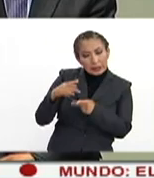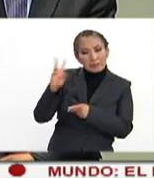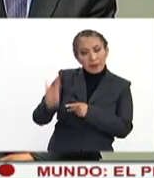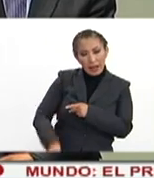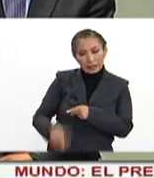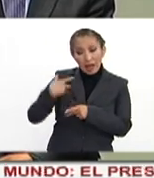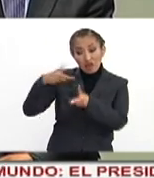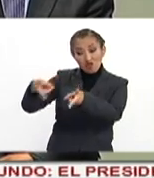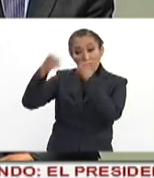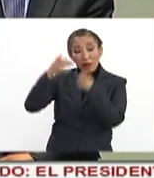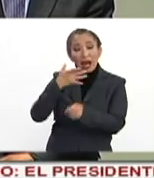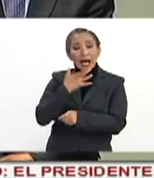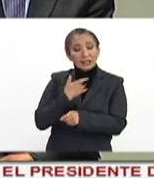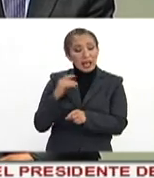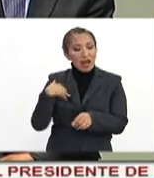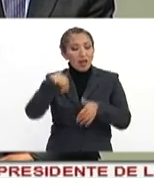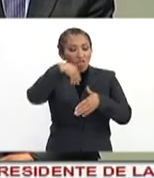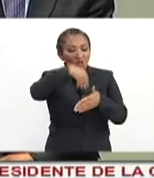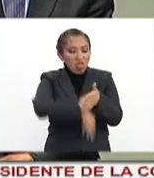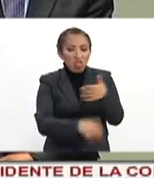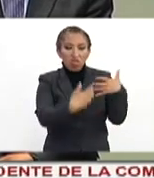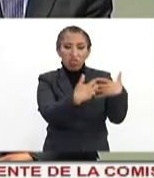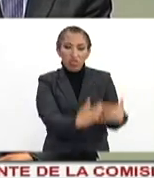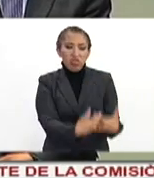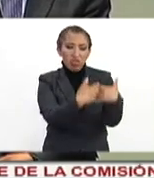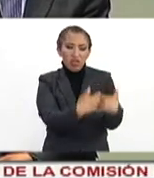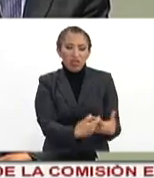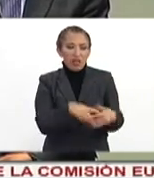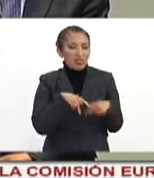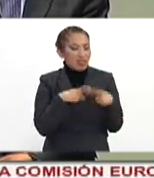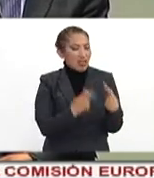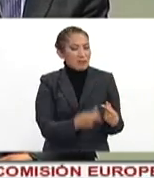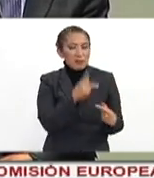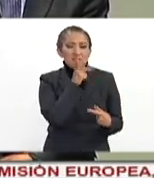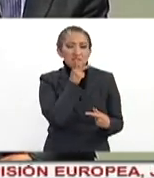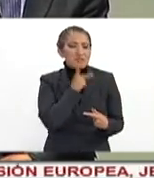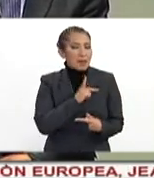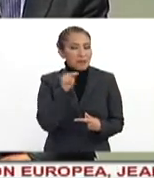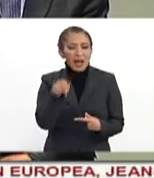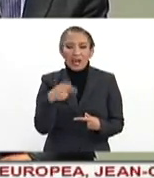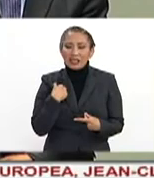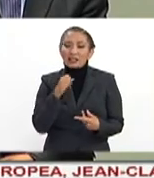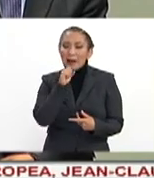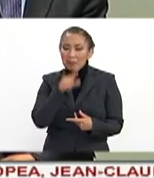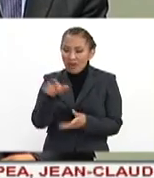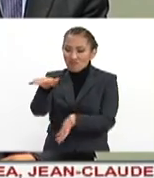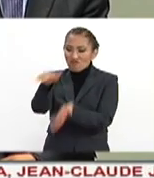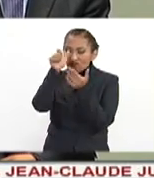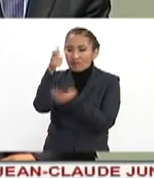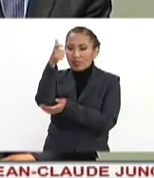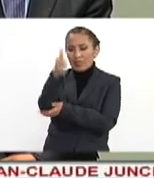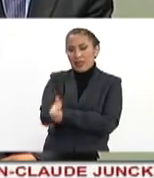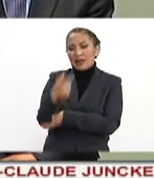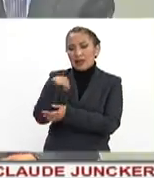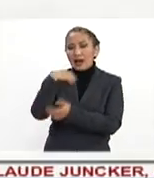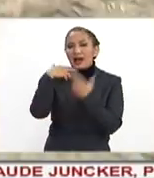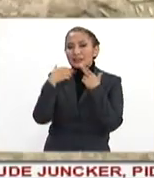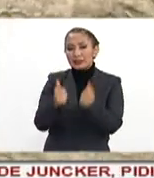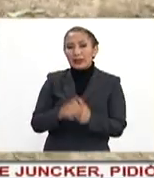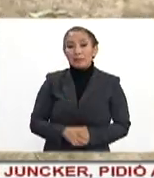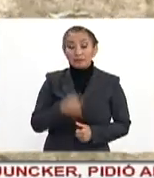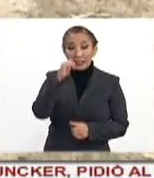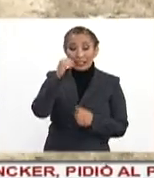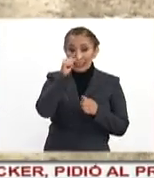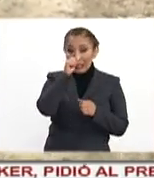robo de combustibles vulnera no solamente la salud de Pemex, sino la capacidad de recaudación de la Secretaría.